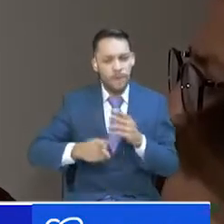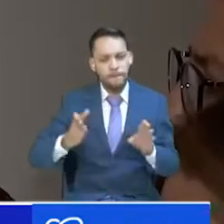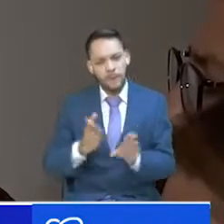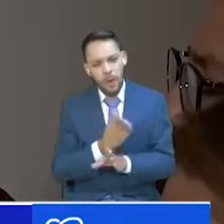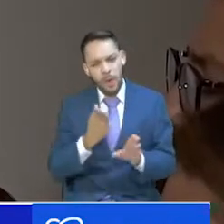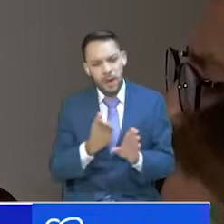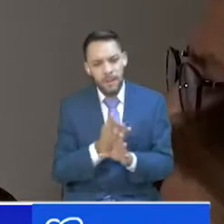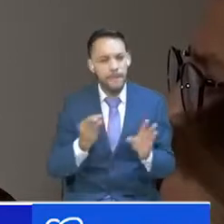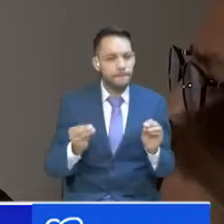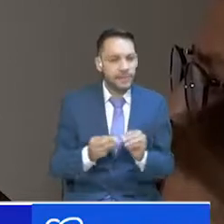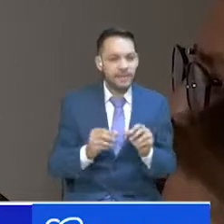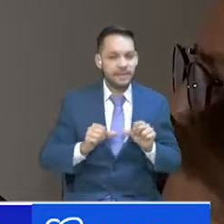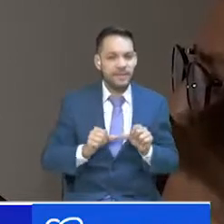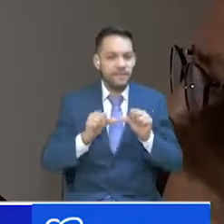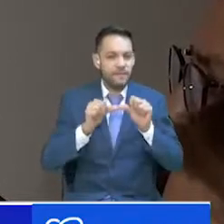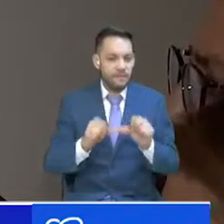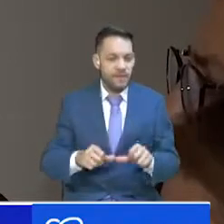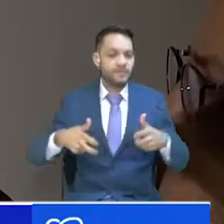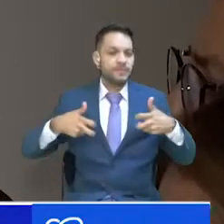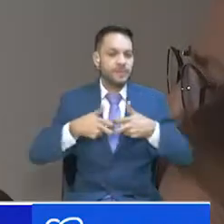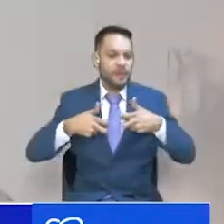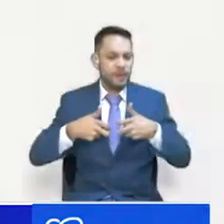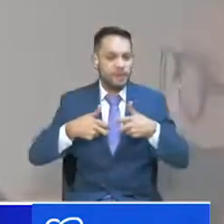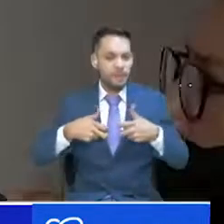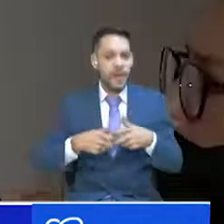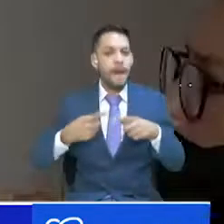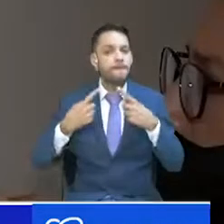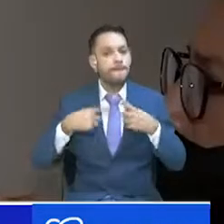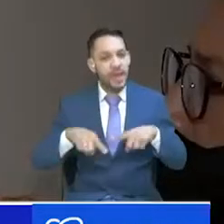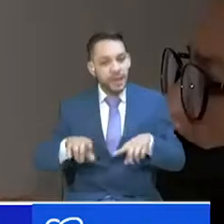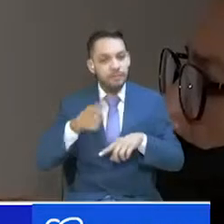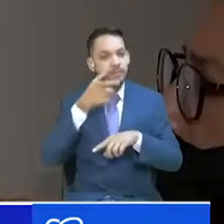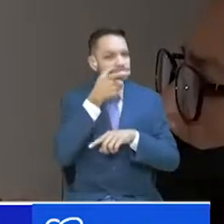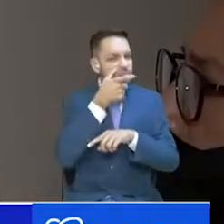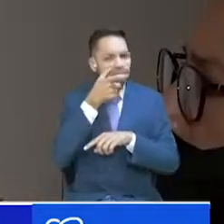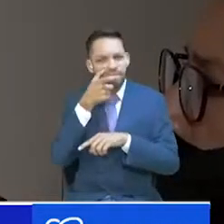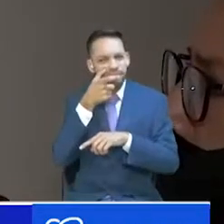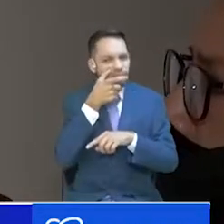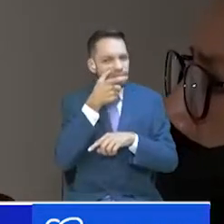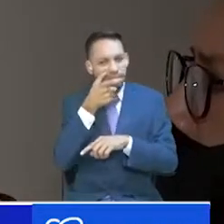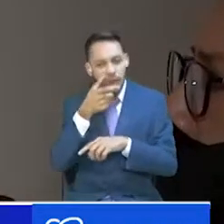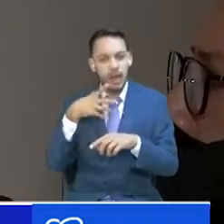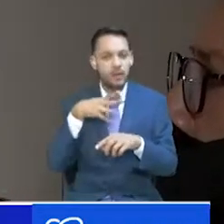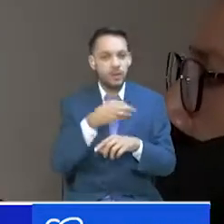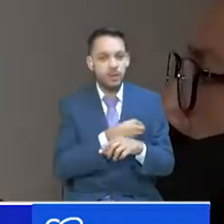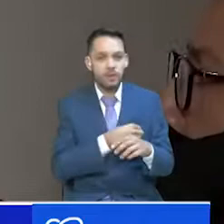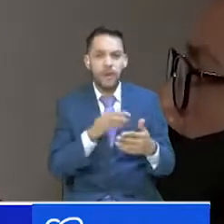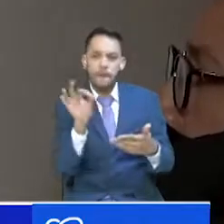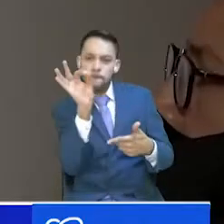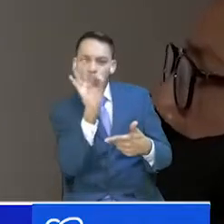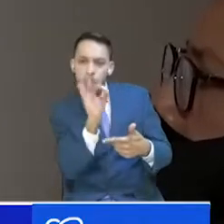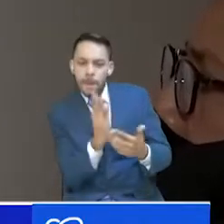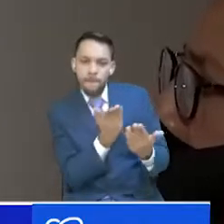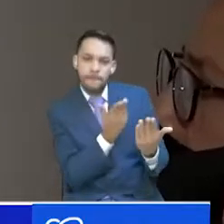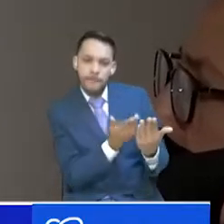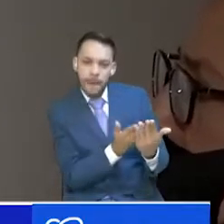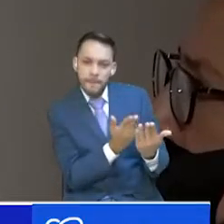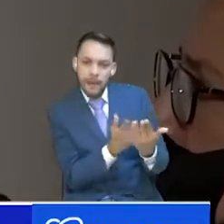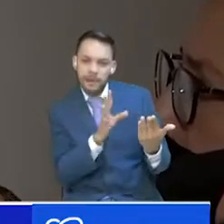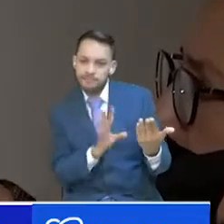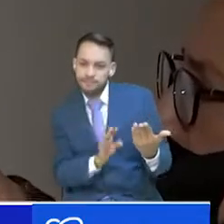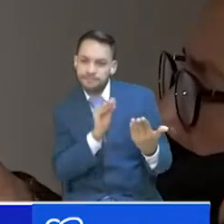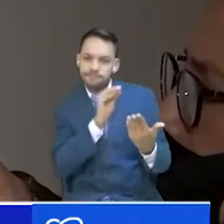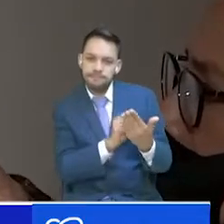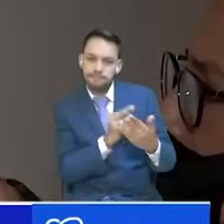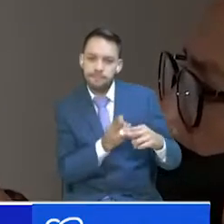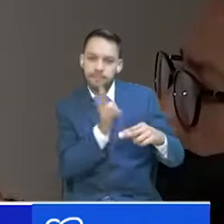invierno que hay en últimos días hoy estamos operando normalmente nosotros estamos en la senda tarifaria de hace un tiempo con los incrementos que hasta ahora han sido